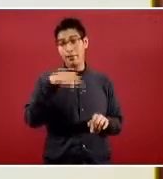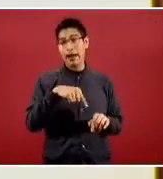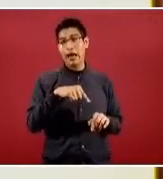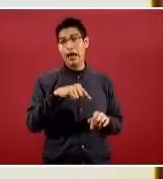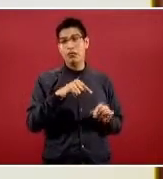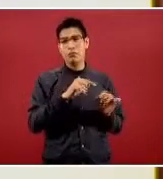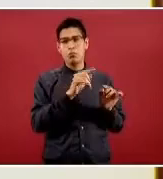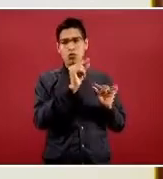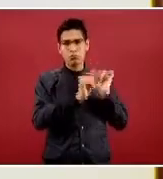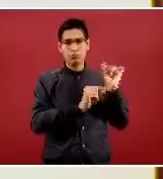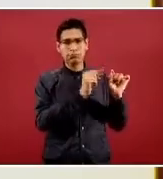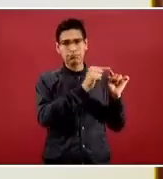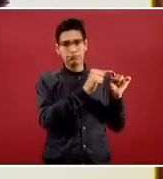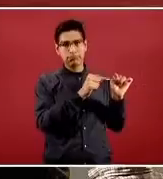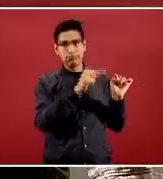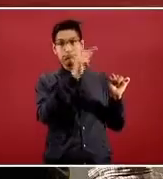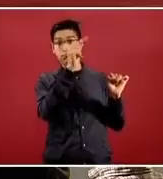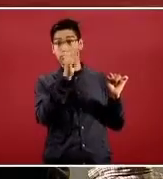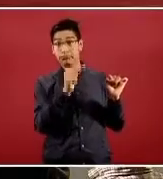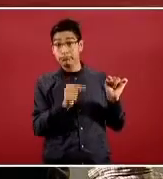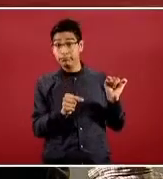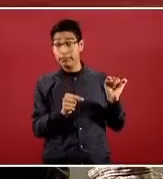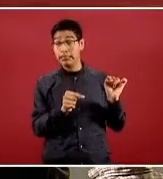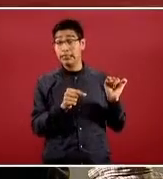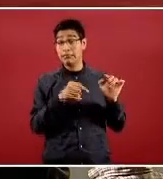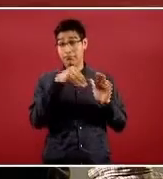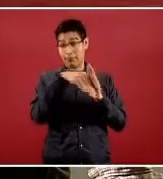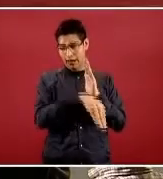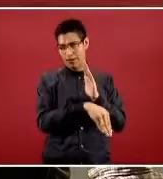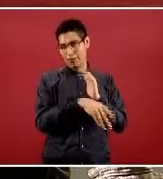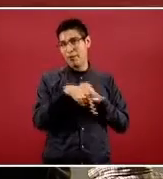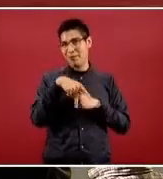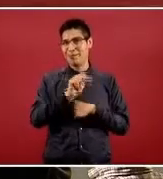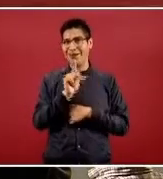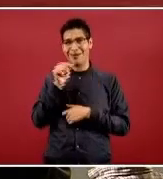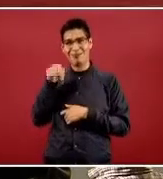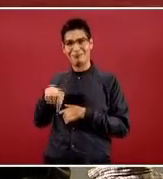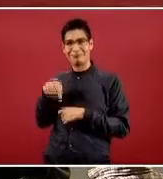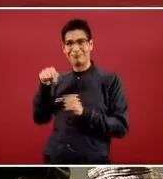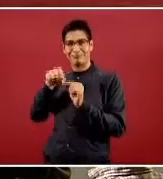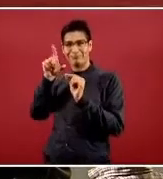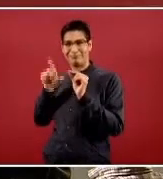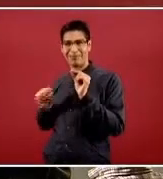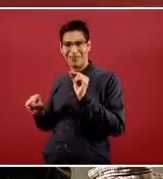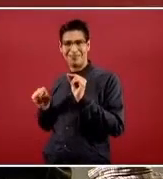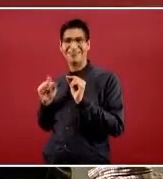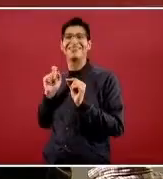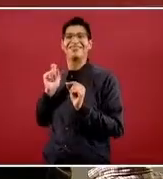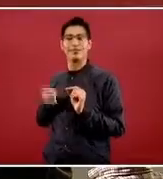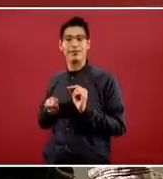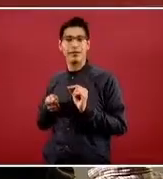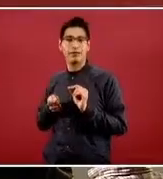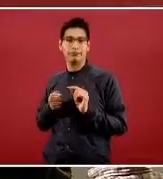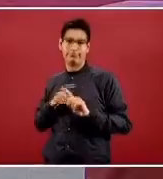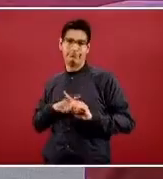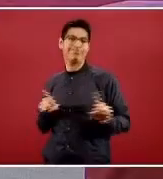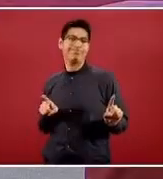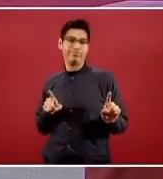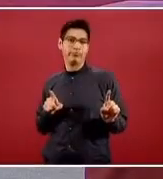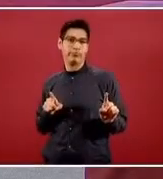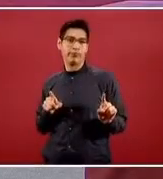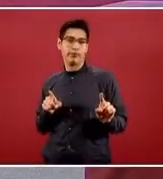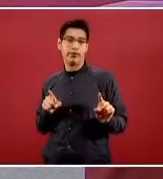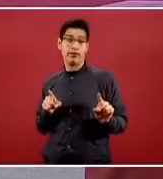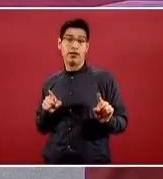descenso, pero recordando siempre que el inicio de la transmisión en relación a México fue prácticamente un